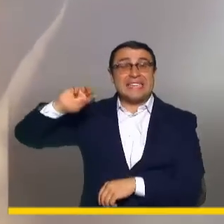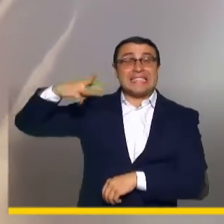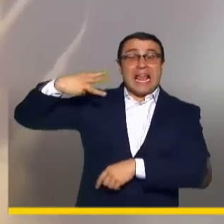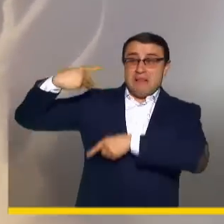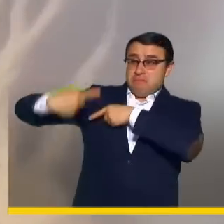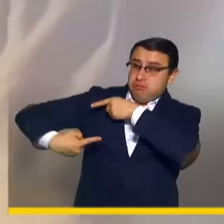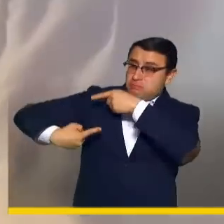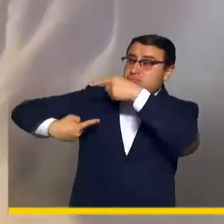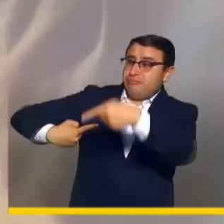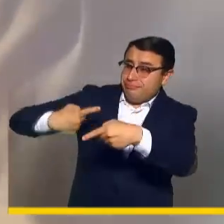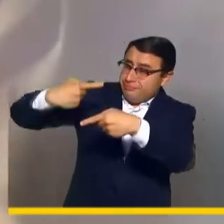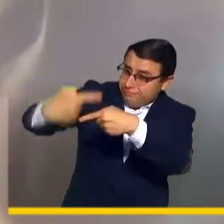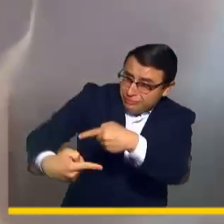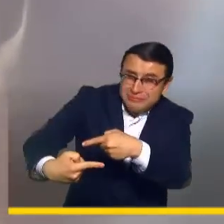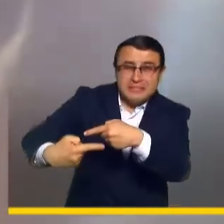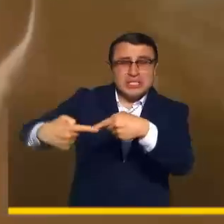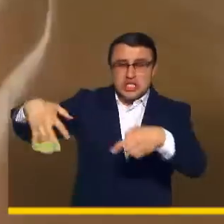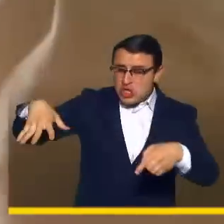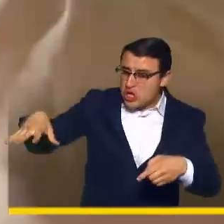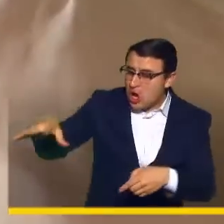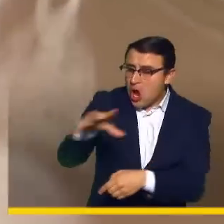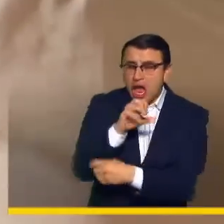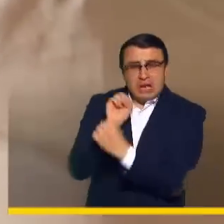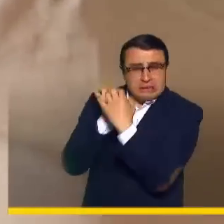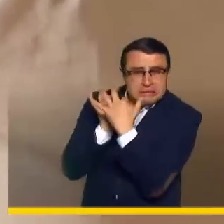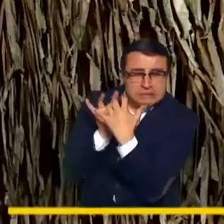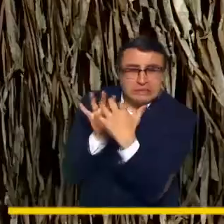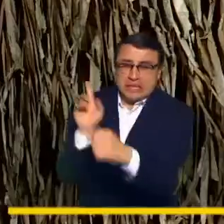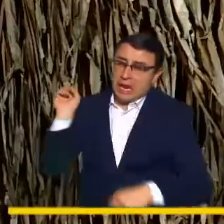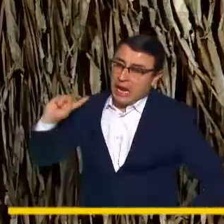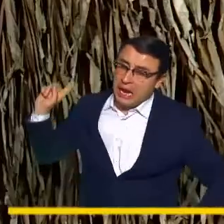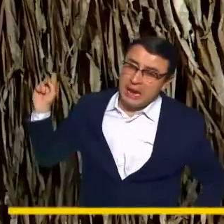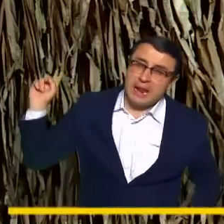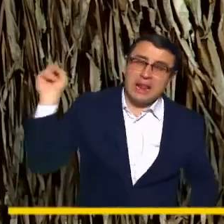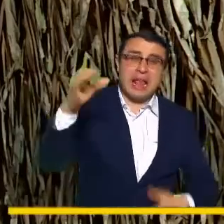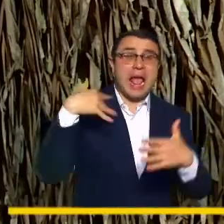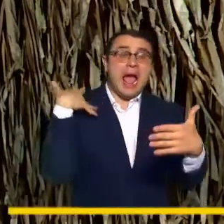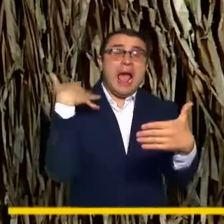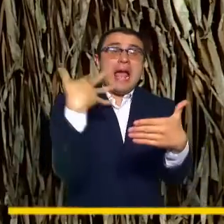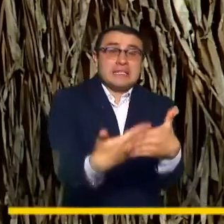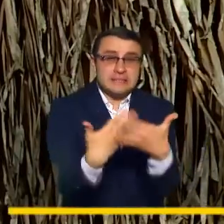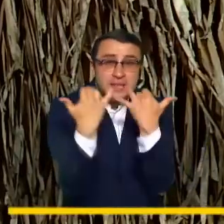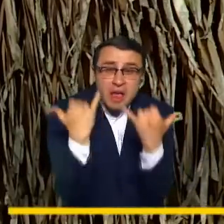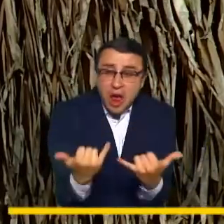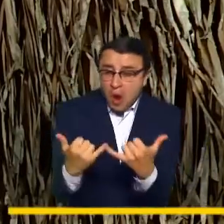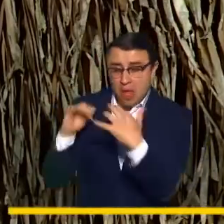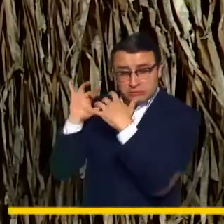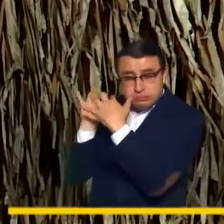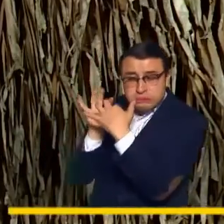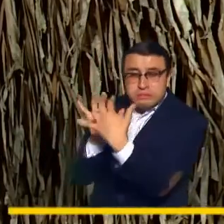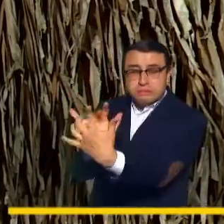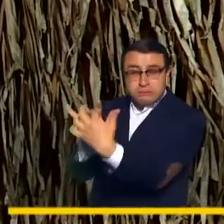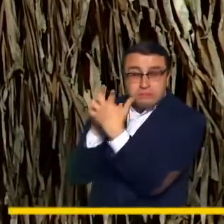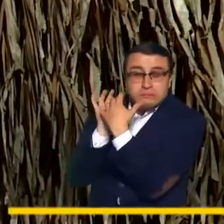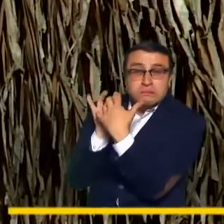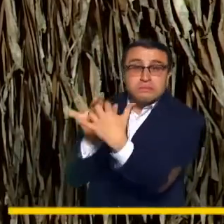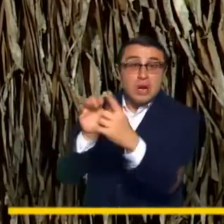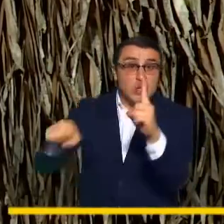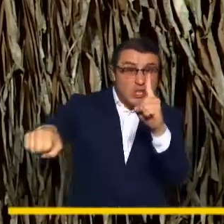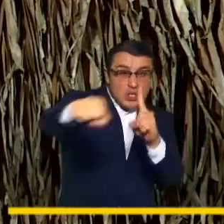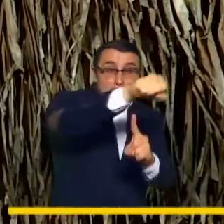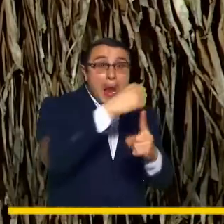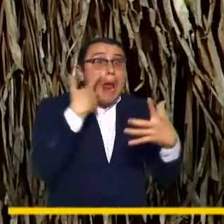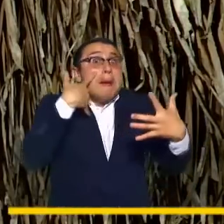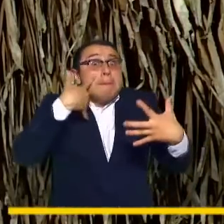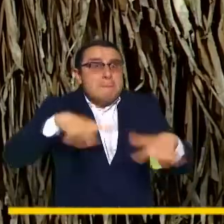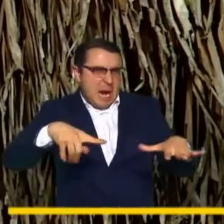3 generaciones enteras consumidas en un conflicto, una sociedad que pareciera hecha para